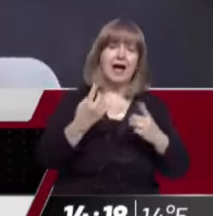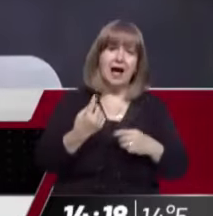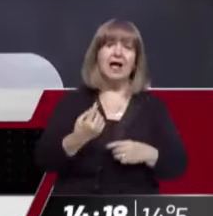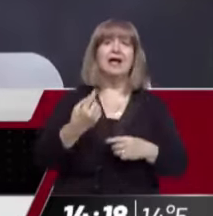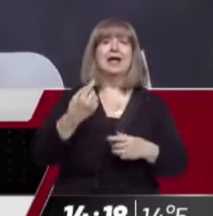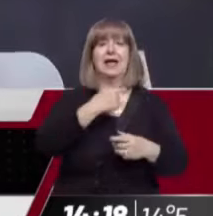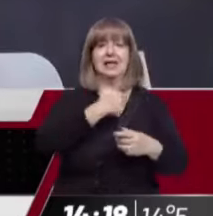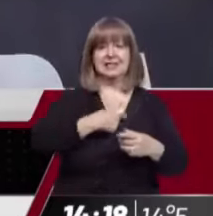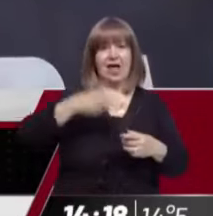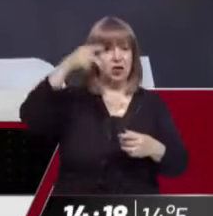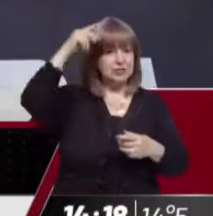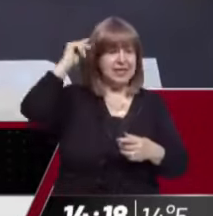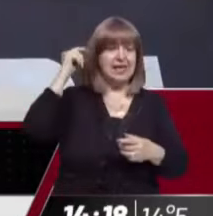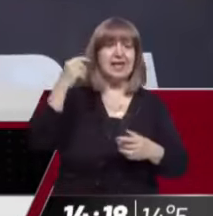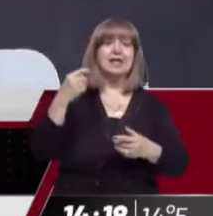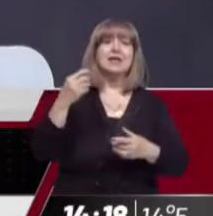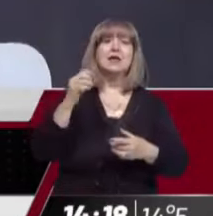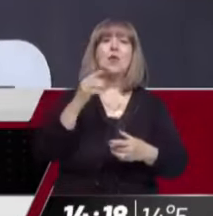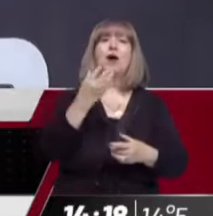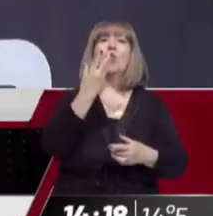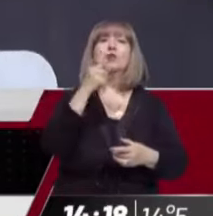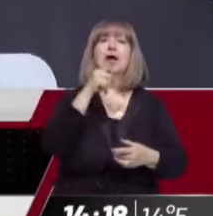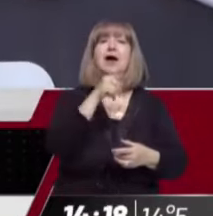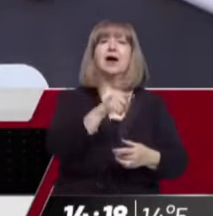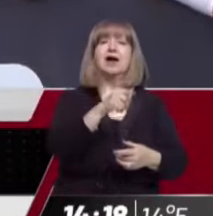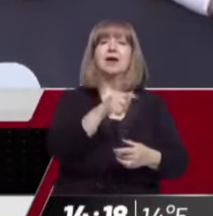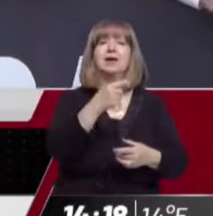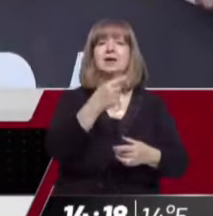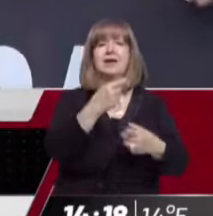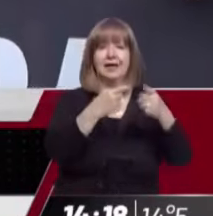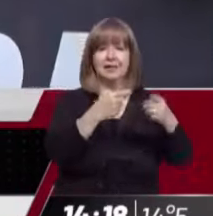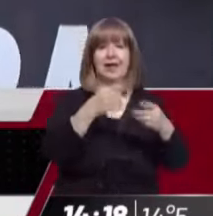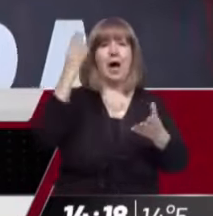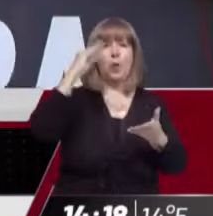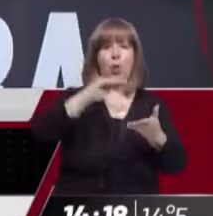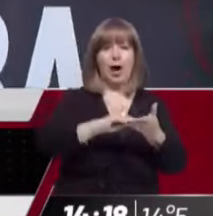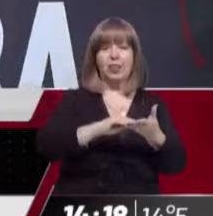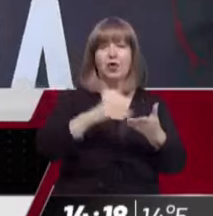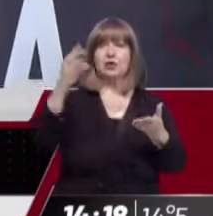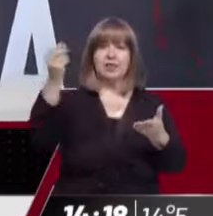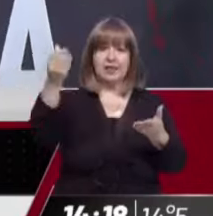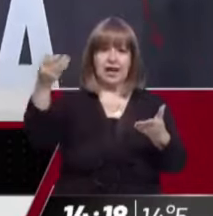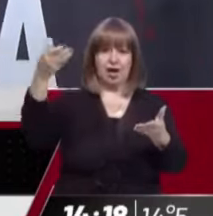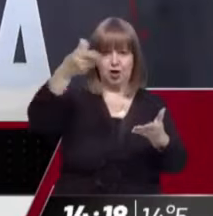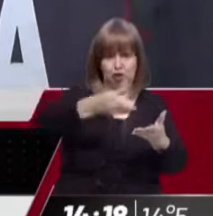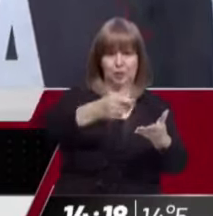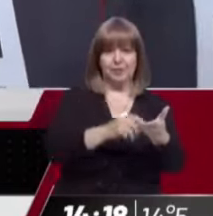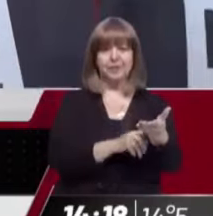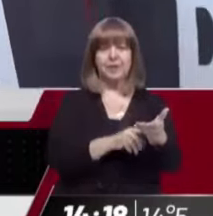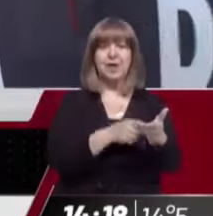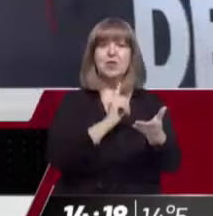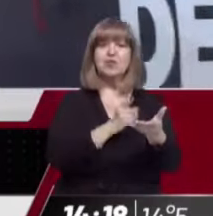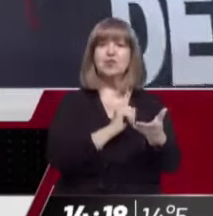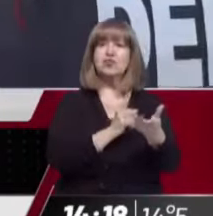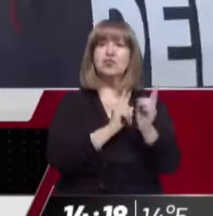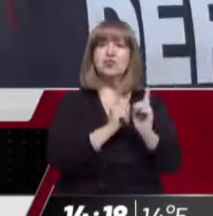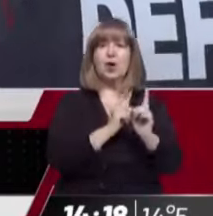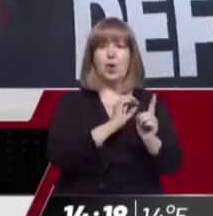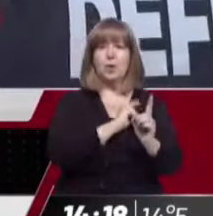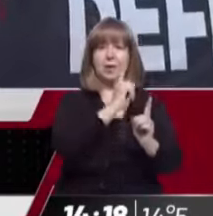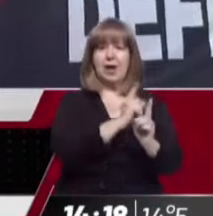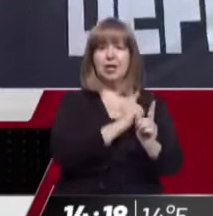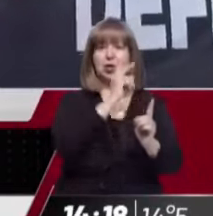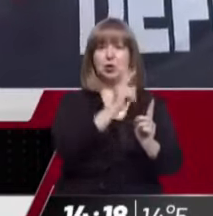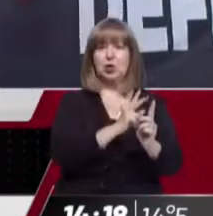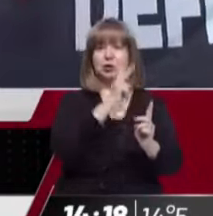monto determinado, calculando el tiempo que podés demorar en una carrera, vos empezás a usar los recursos y una vez que te das cuenta que no es